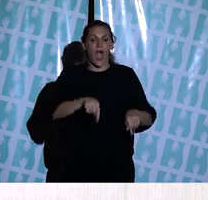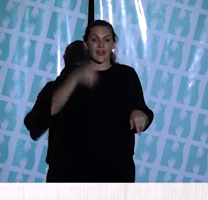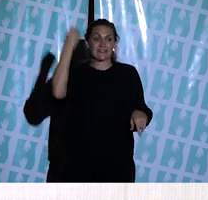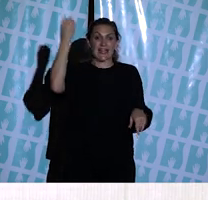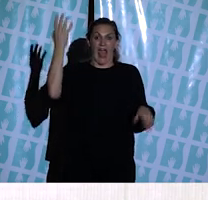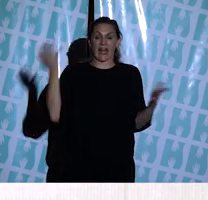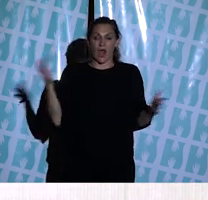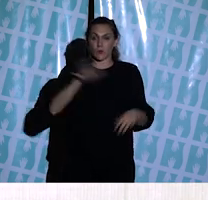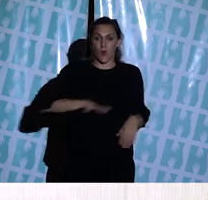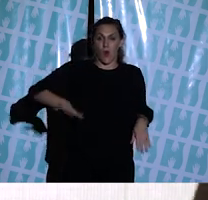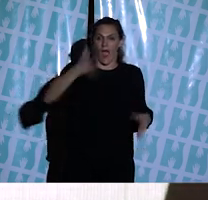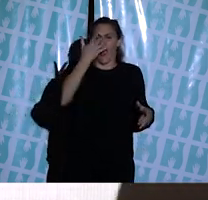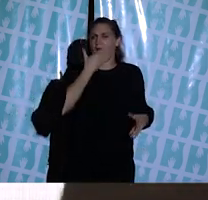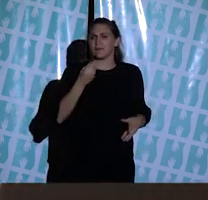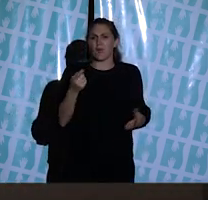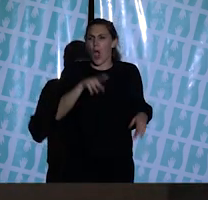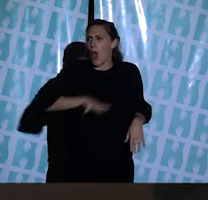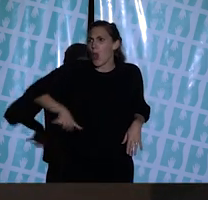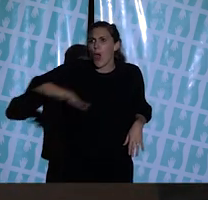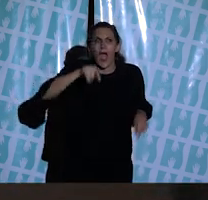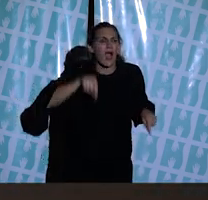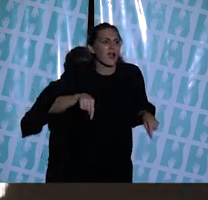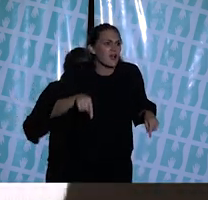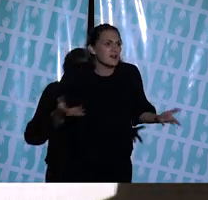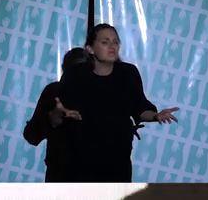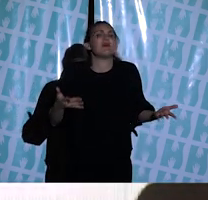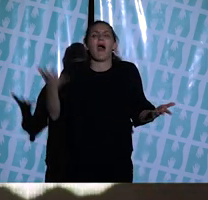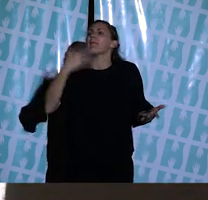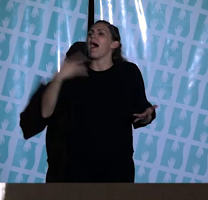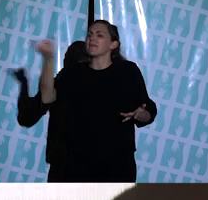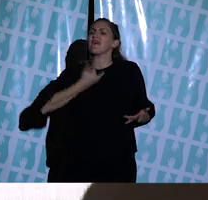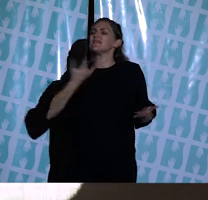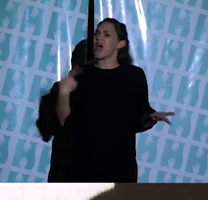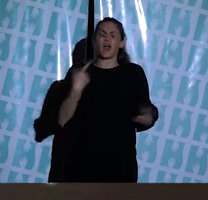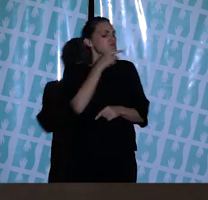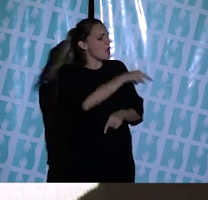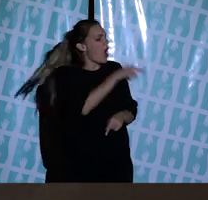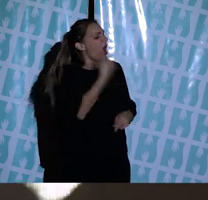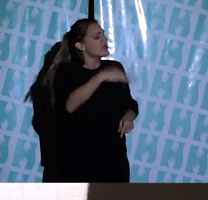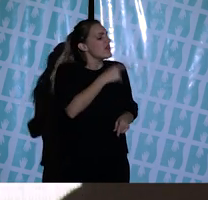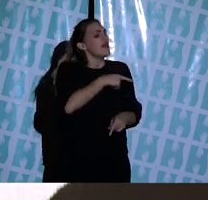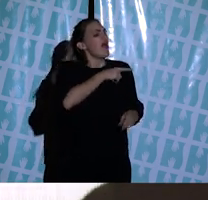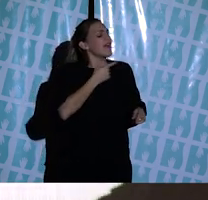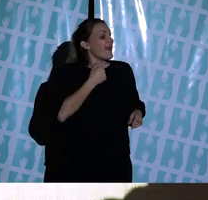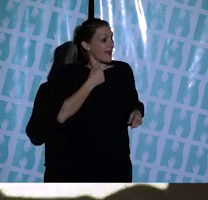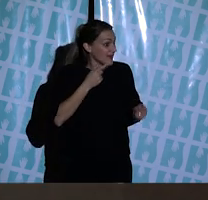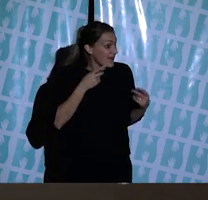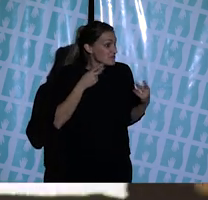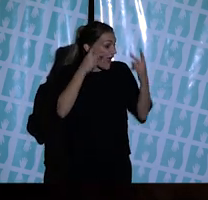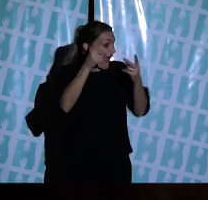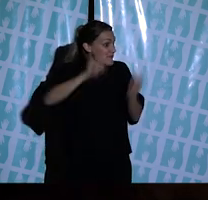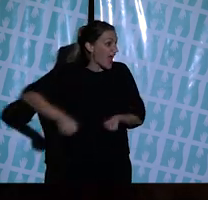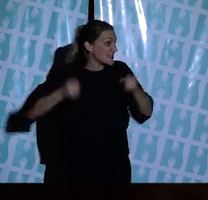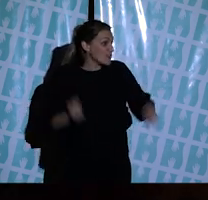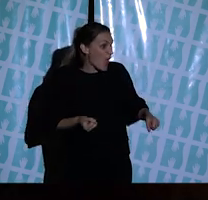lugar tan hermoso para mí, porque cuando me dijeron, Darío, ¿querés venir a la Semana del Cerebro Bariloche? Yo pensé en